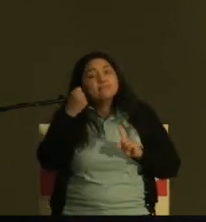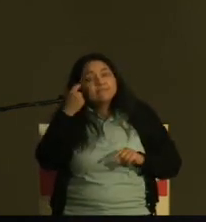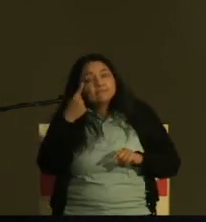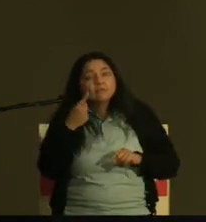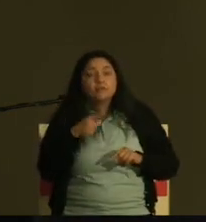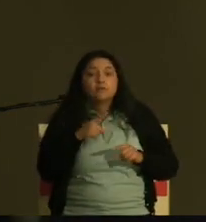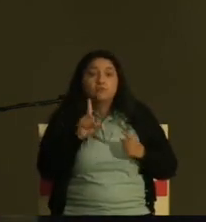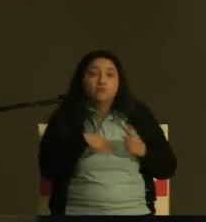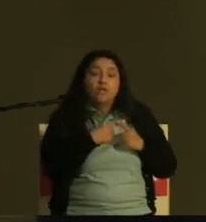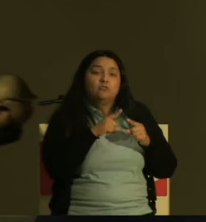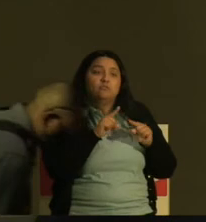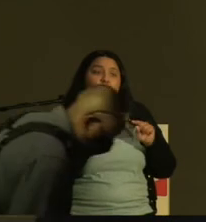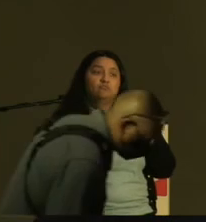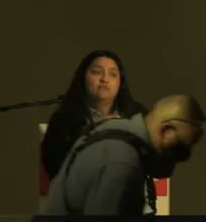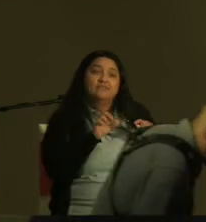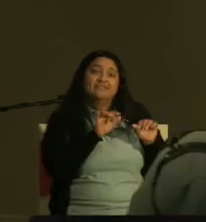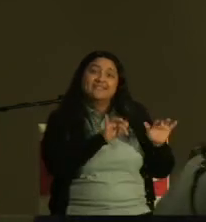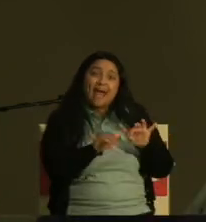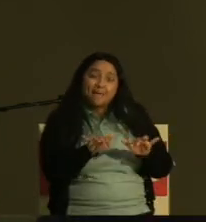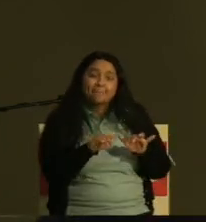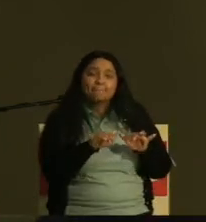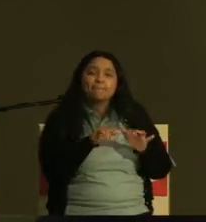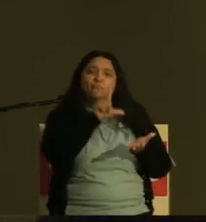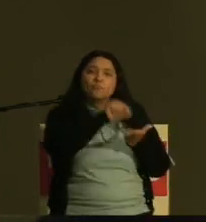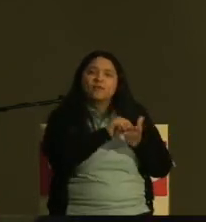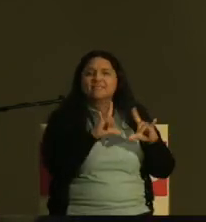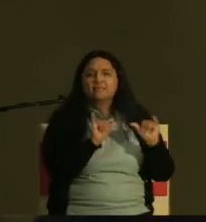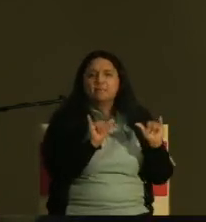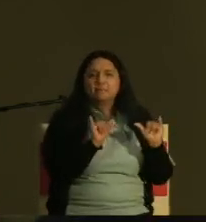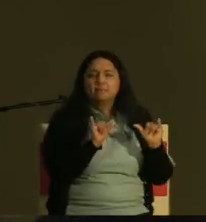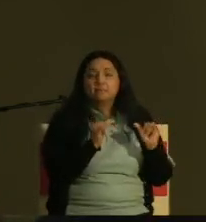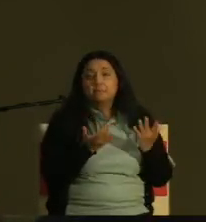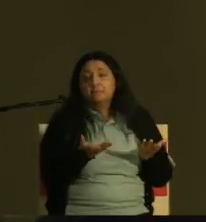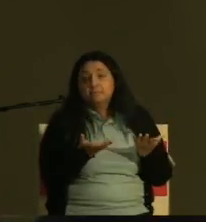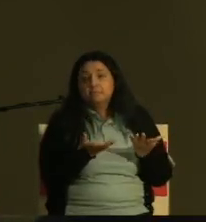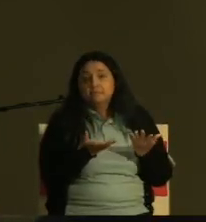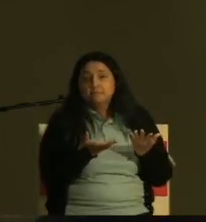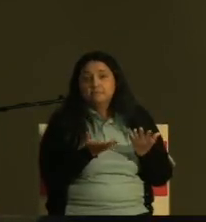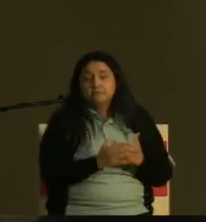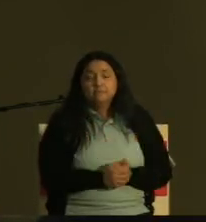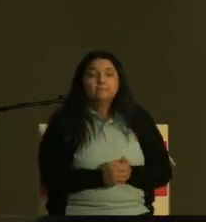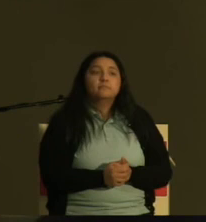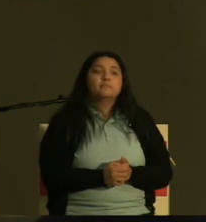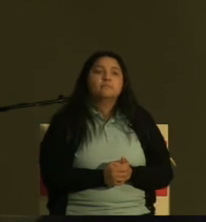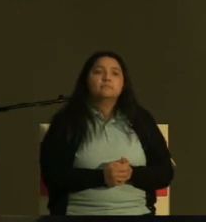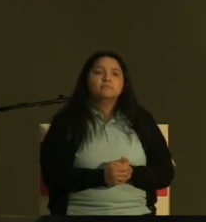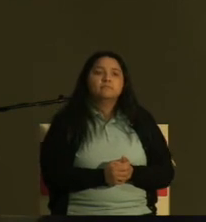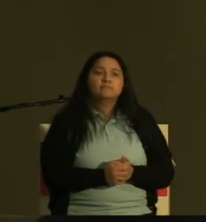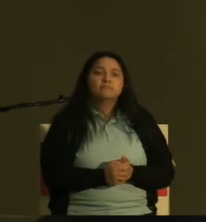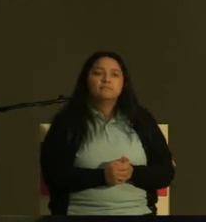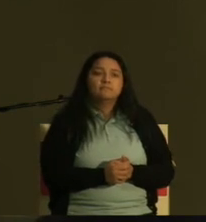escribes e imprimes al mismo tiempo. Es un gran avance. No hay que imprimir